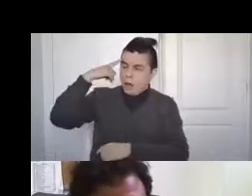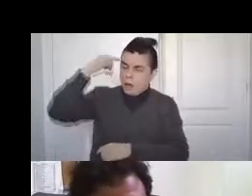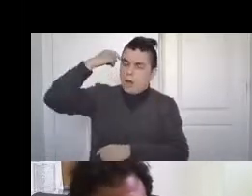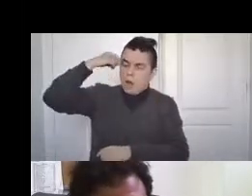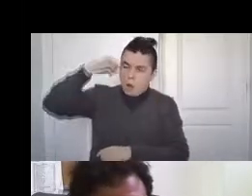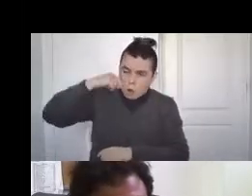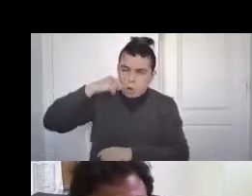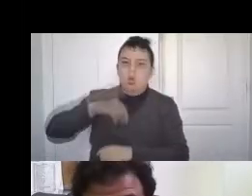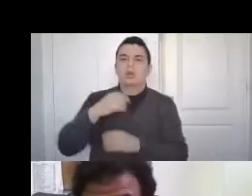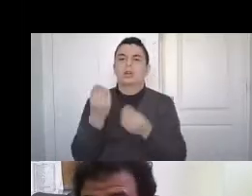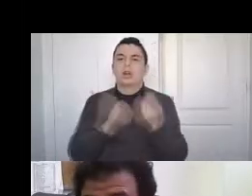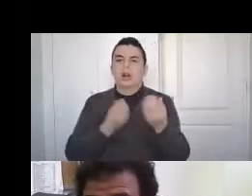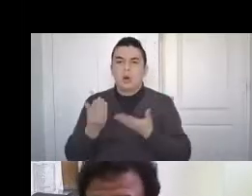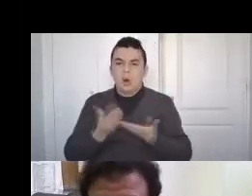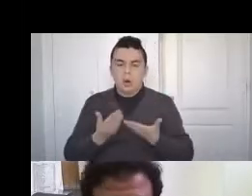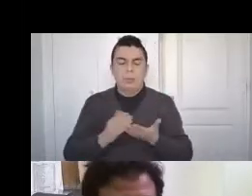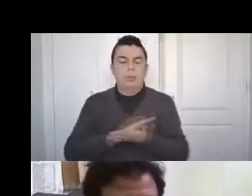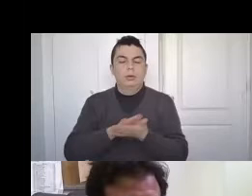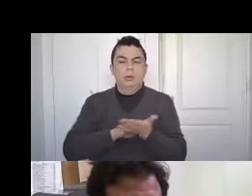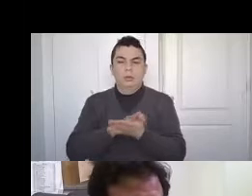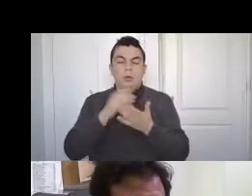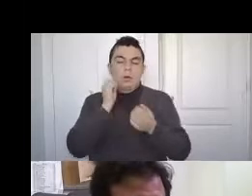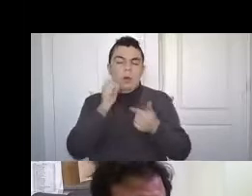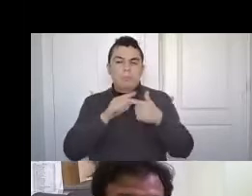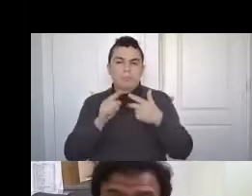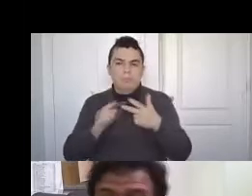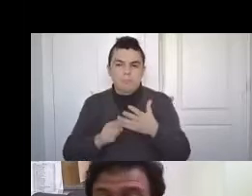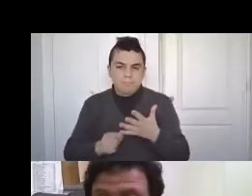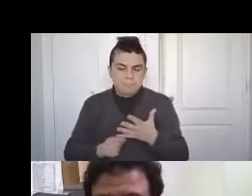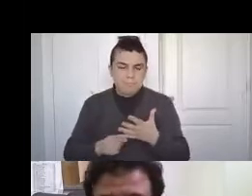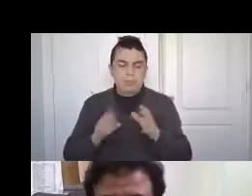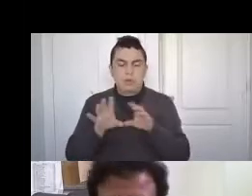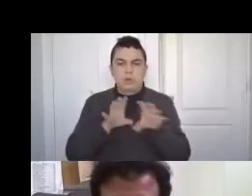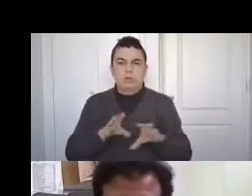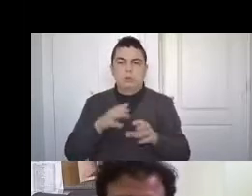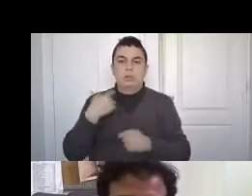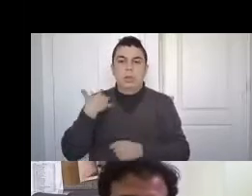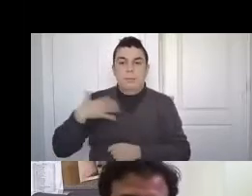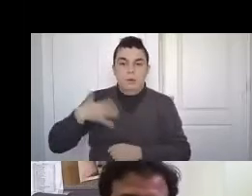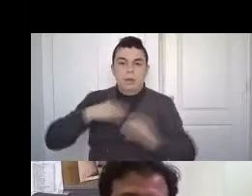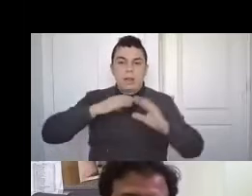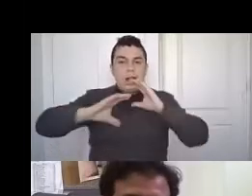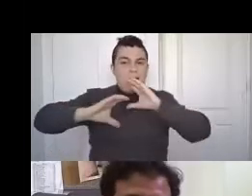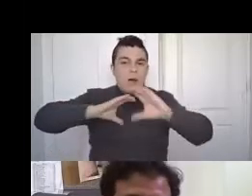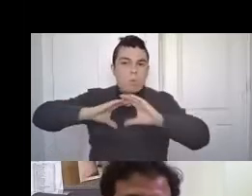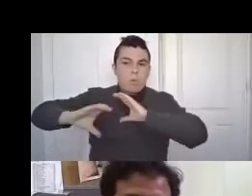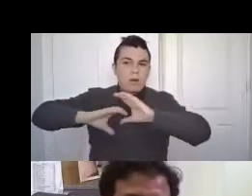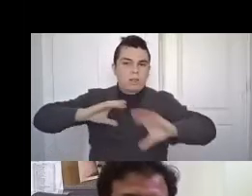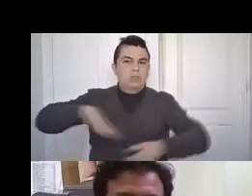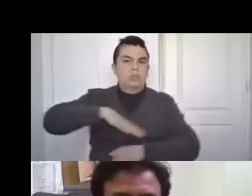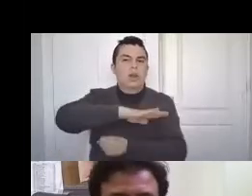eso uno de los grandes componentes, ¿cierto?, es la educación y la comunicación de lo que está sucediendo.